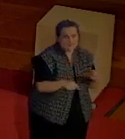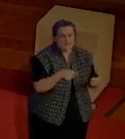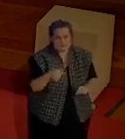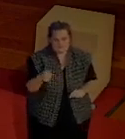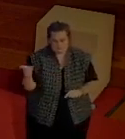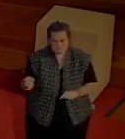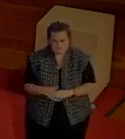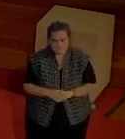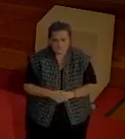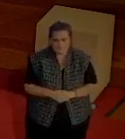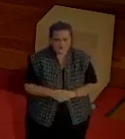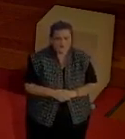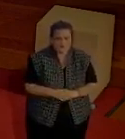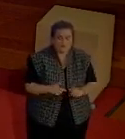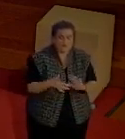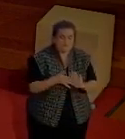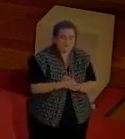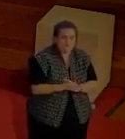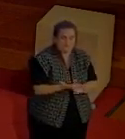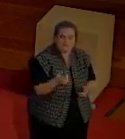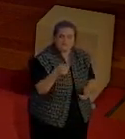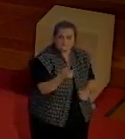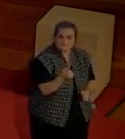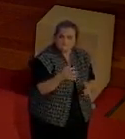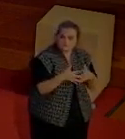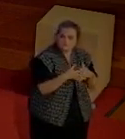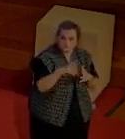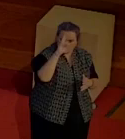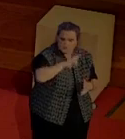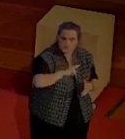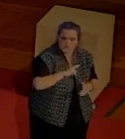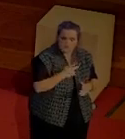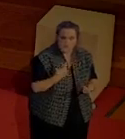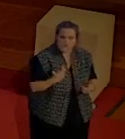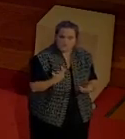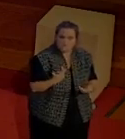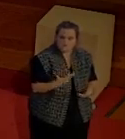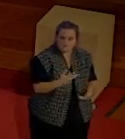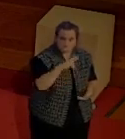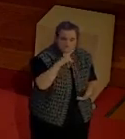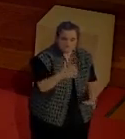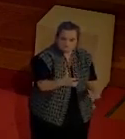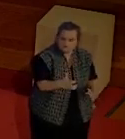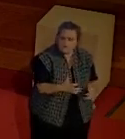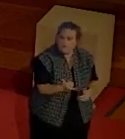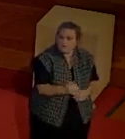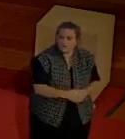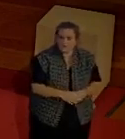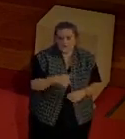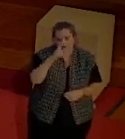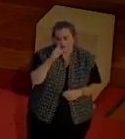tanto la ventaja enorme que Estados Unidos ya tenía en el terreno militar también en 1972